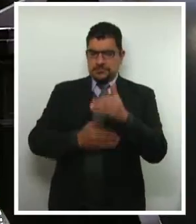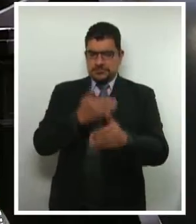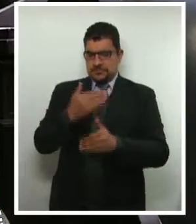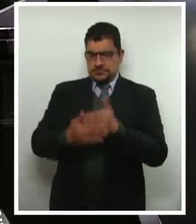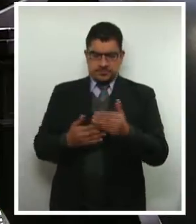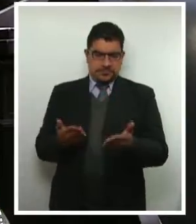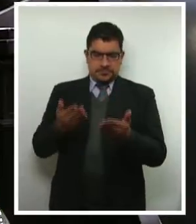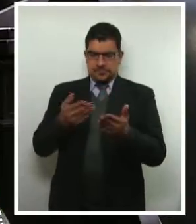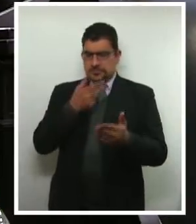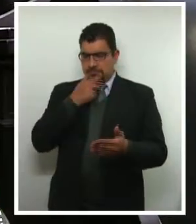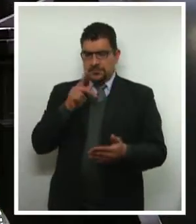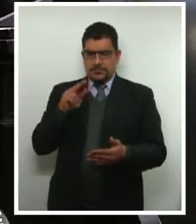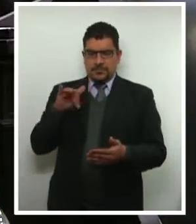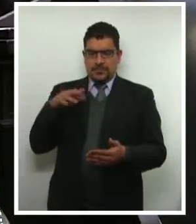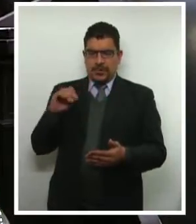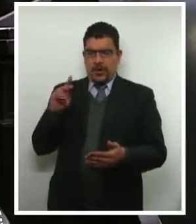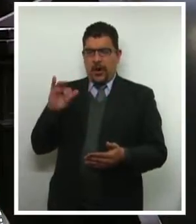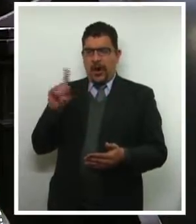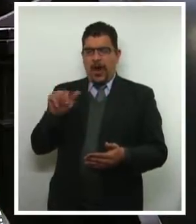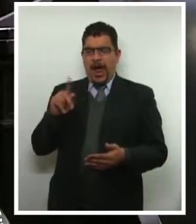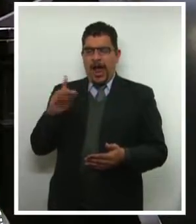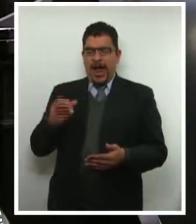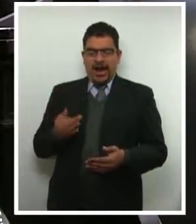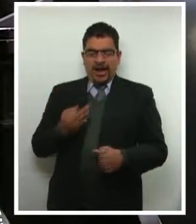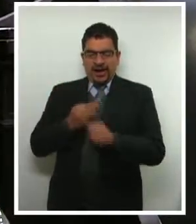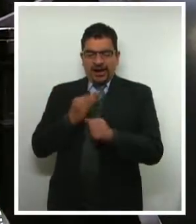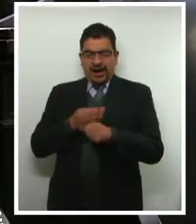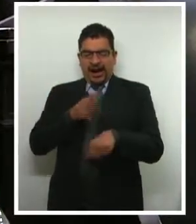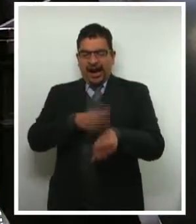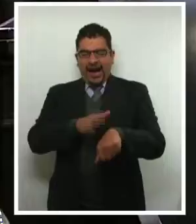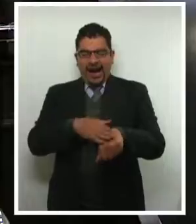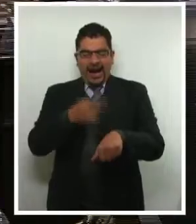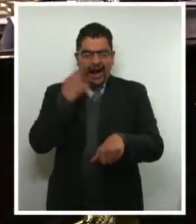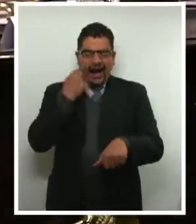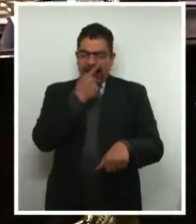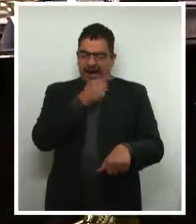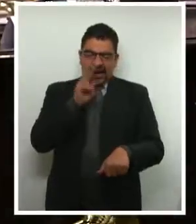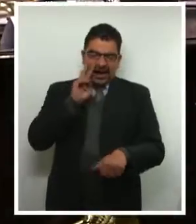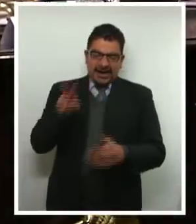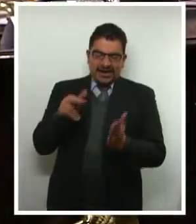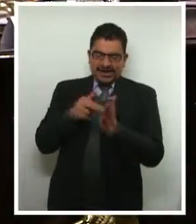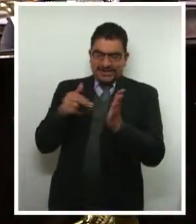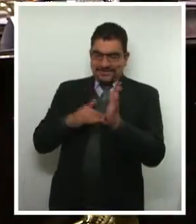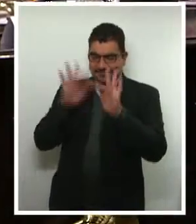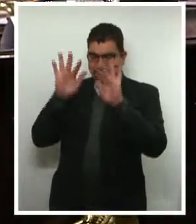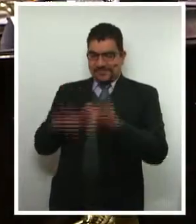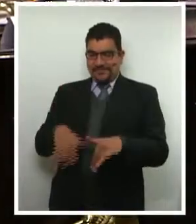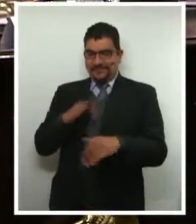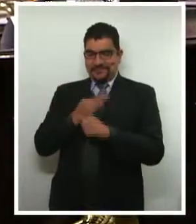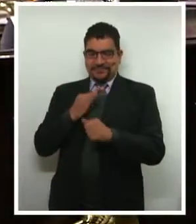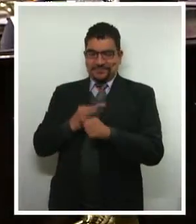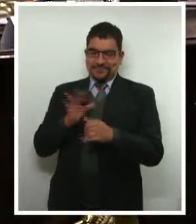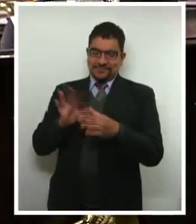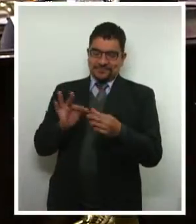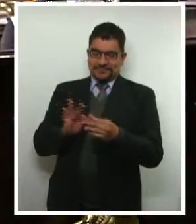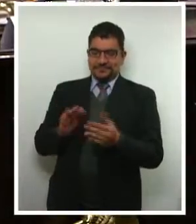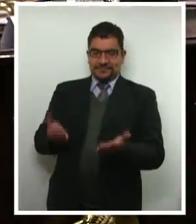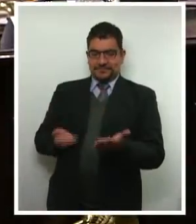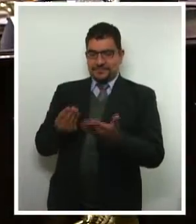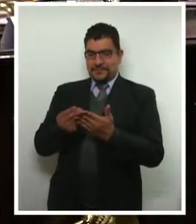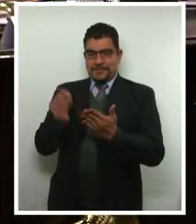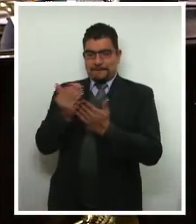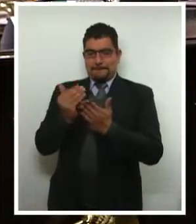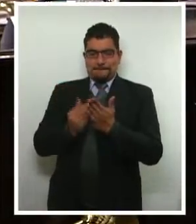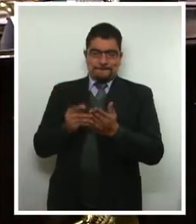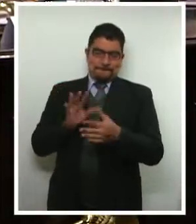hizo el diputado Porfirio Muñoz Ledo. Entonces yo llamaría respeto a este documento que fue trabajado con las observaciones que